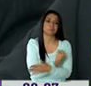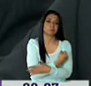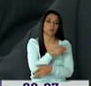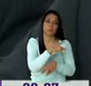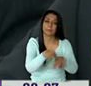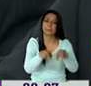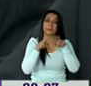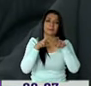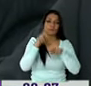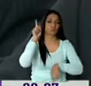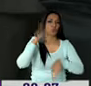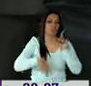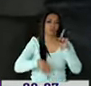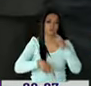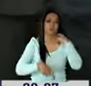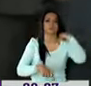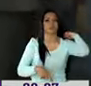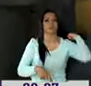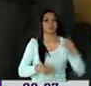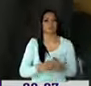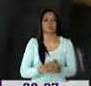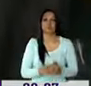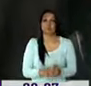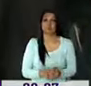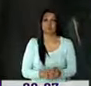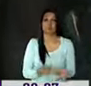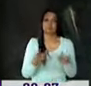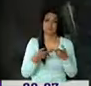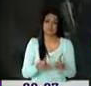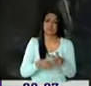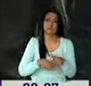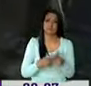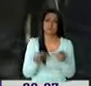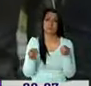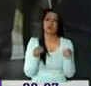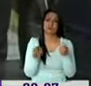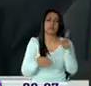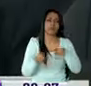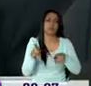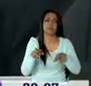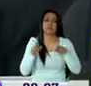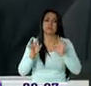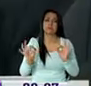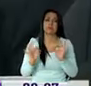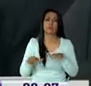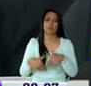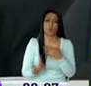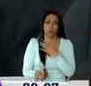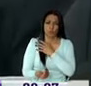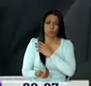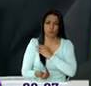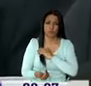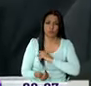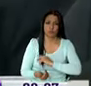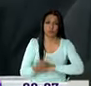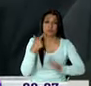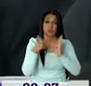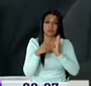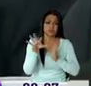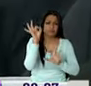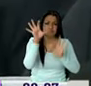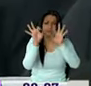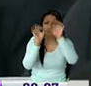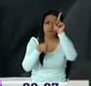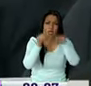su habilitación administrativa. Con esto también se emprenderán controles contra la informalidad. En vista de que también hemos